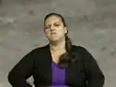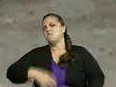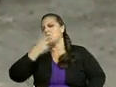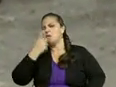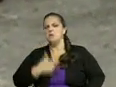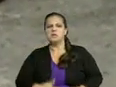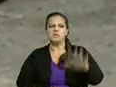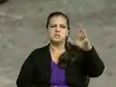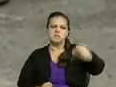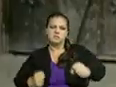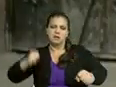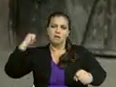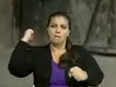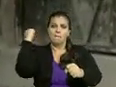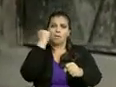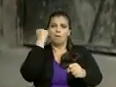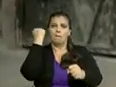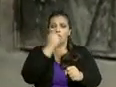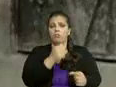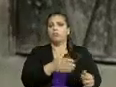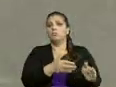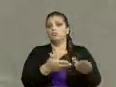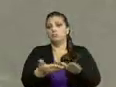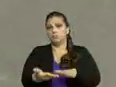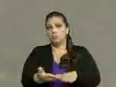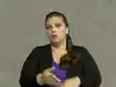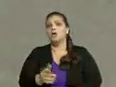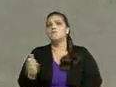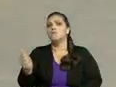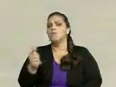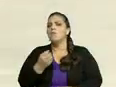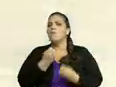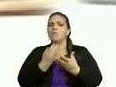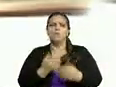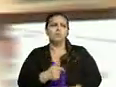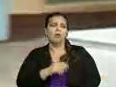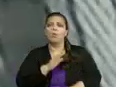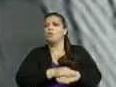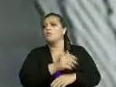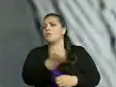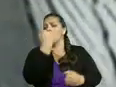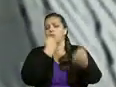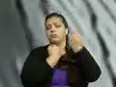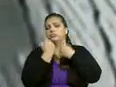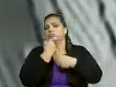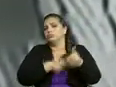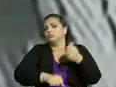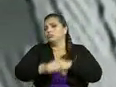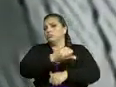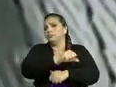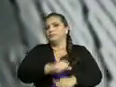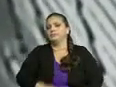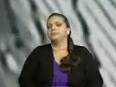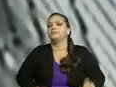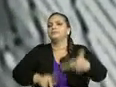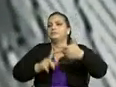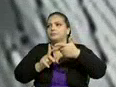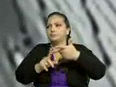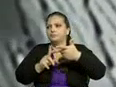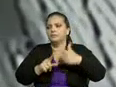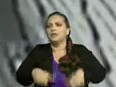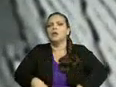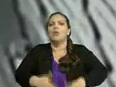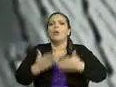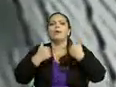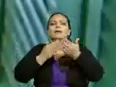que está detenida. Ella asegura que lo hizo en defensa propia. Cámaras de seguridad captaron el momento cuando dos